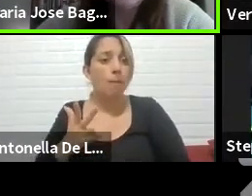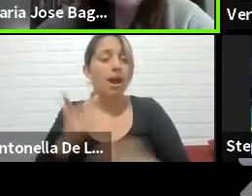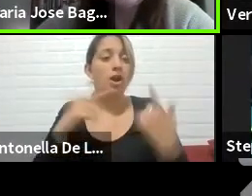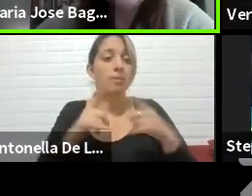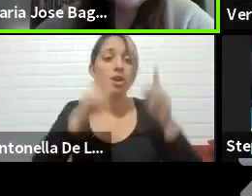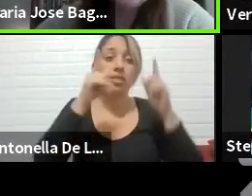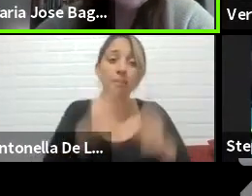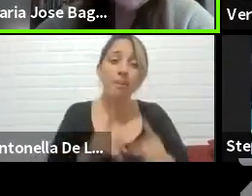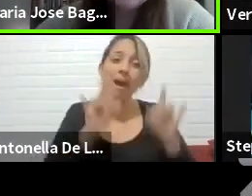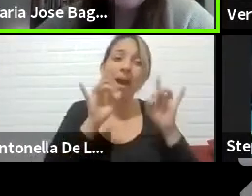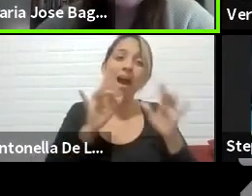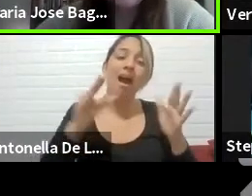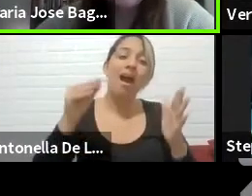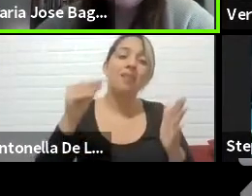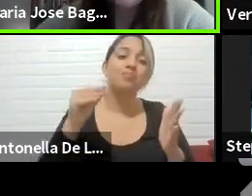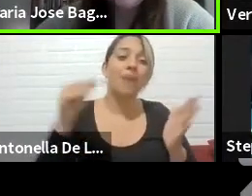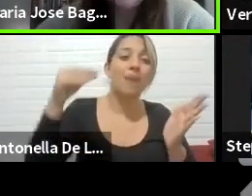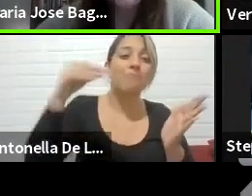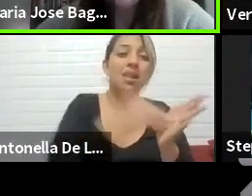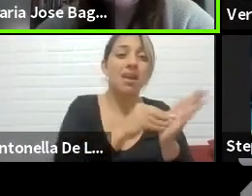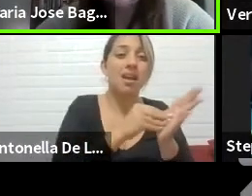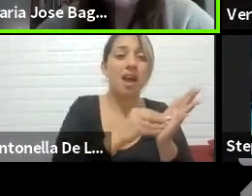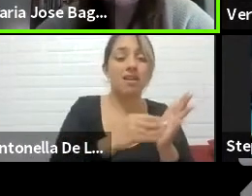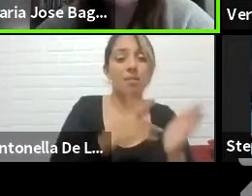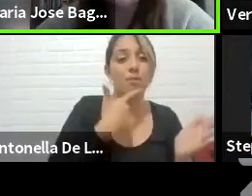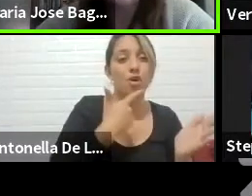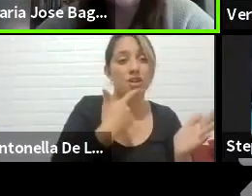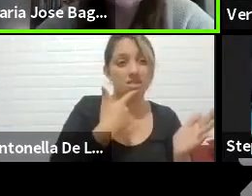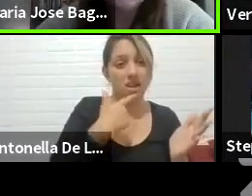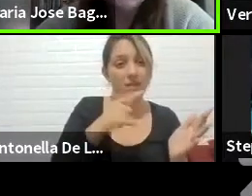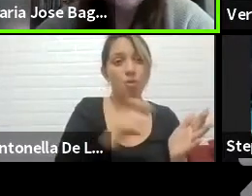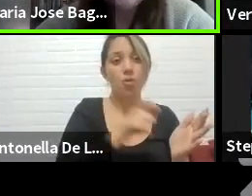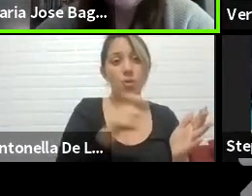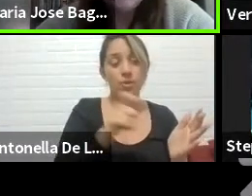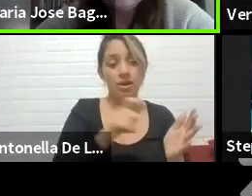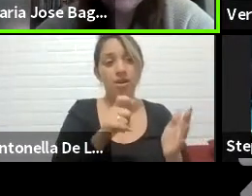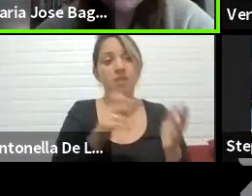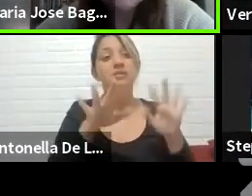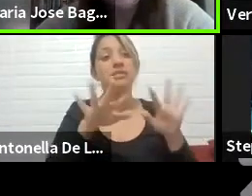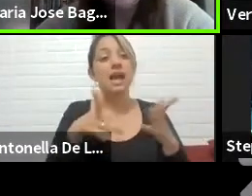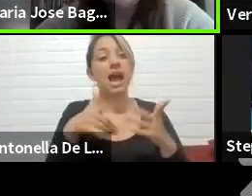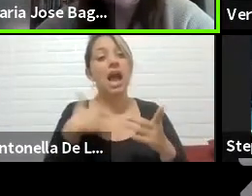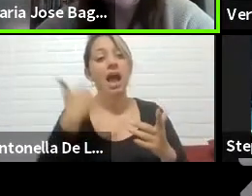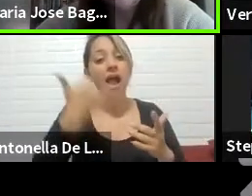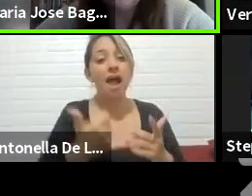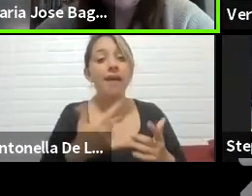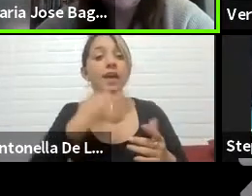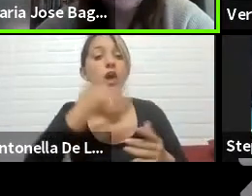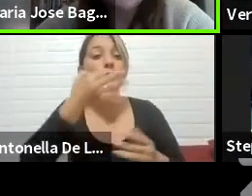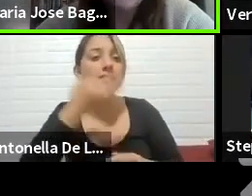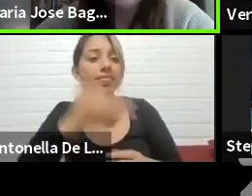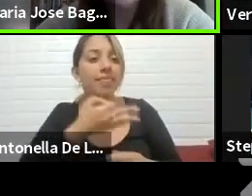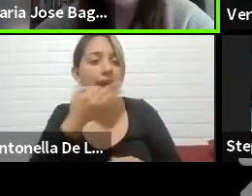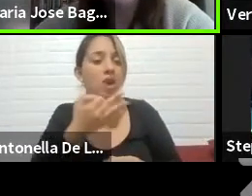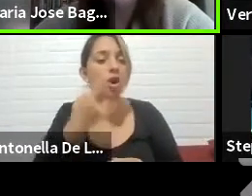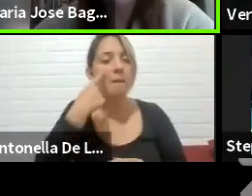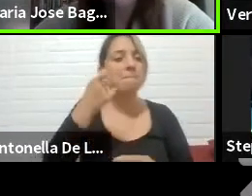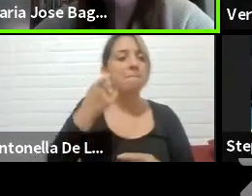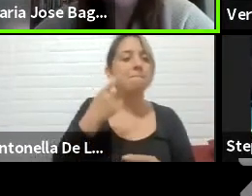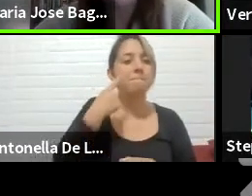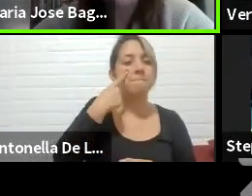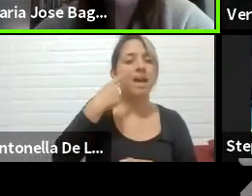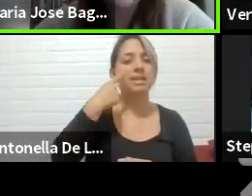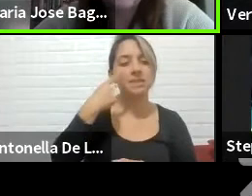de las políticas y que estos comentarios y esta percepción realmente de los destinatarios, porque acá hay varios